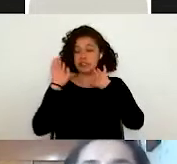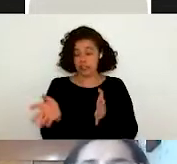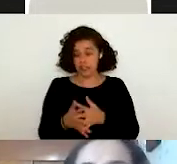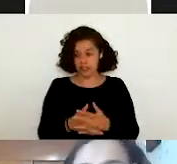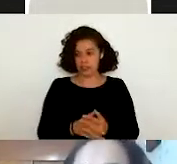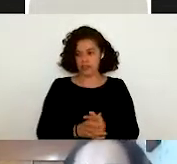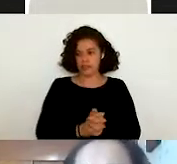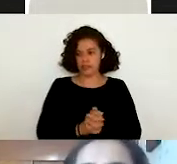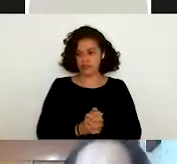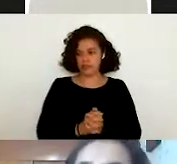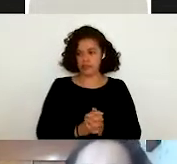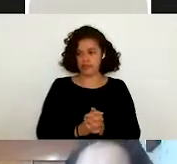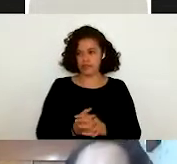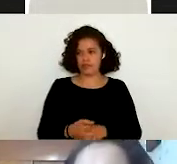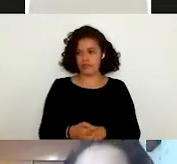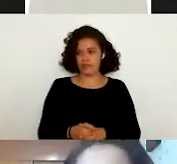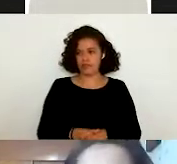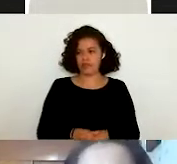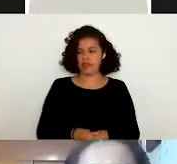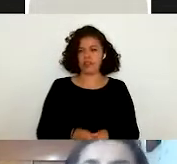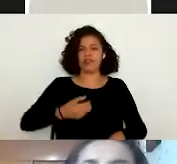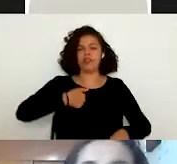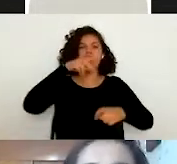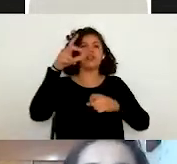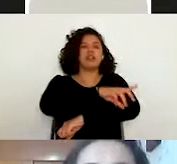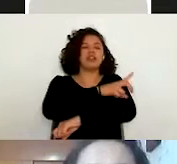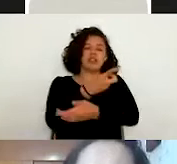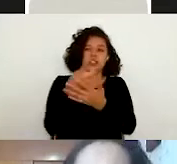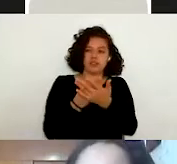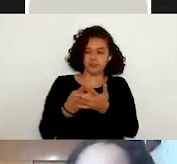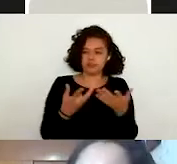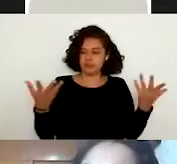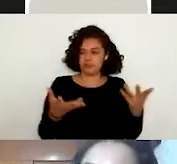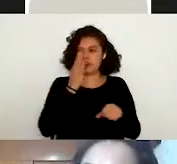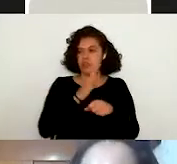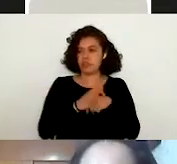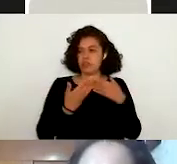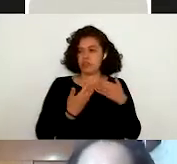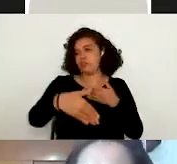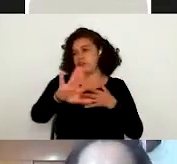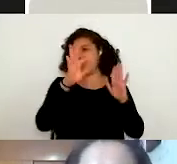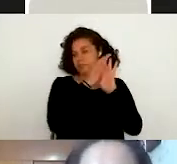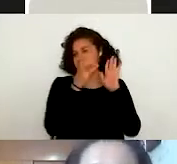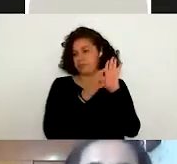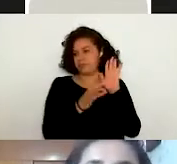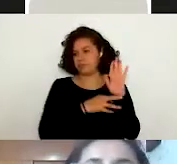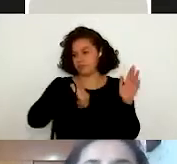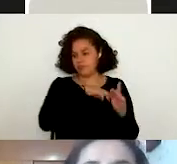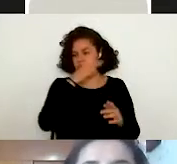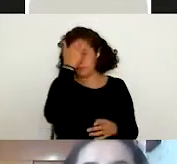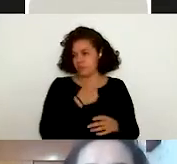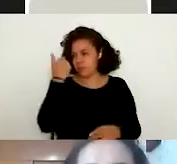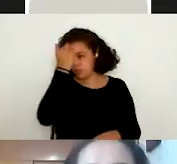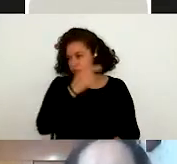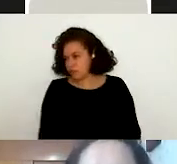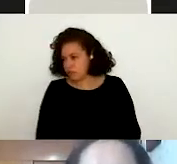cuando vamos a empezar ya al diseño como tal. A partir de ahorita, los siguientes puntos que vamos a ir revisando